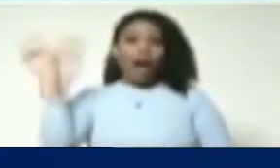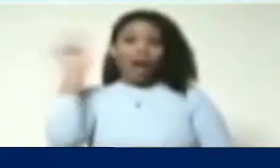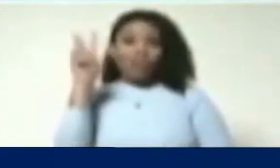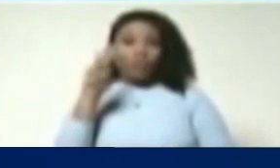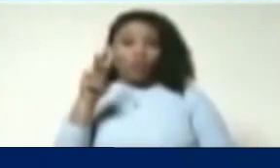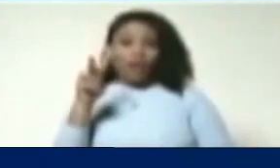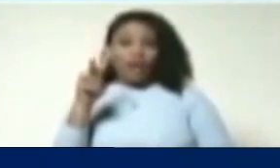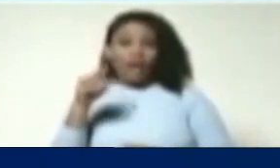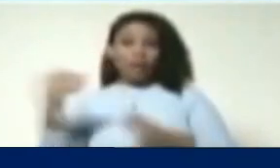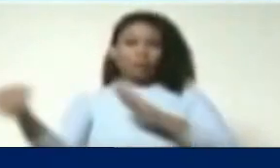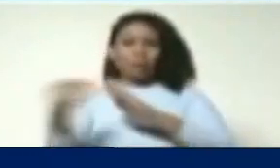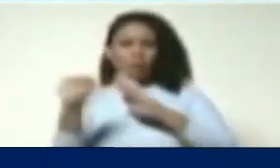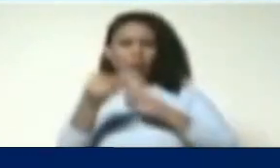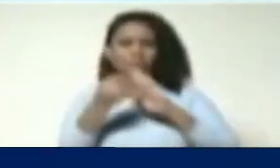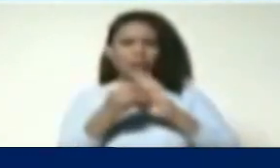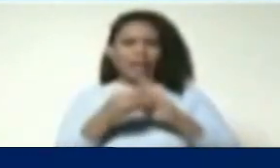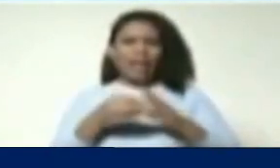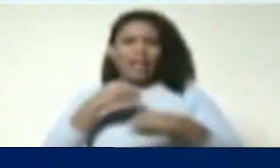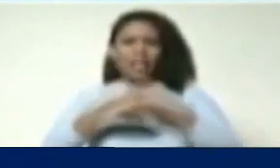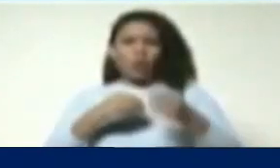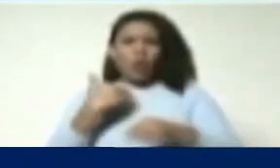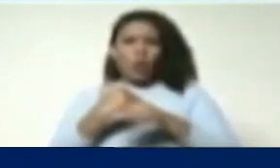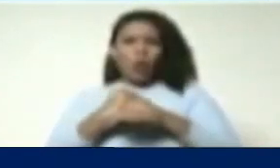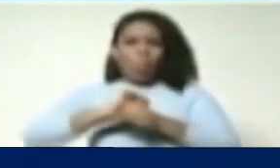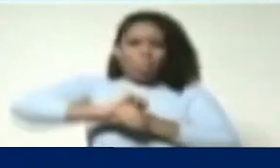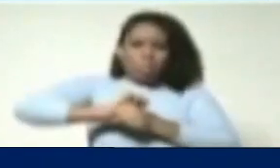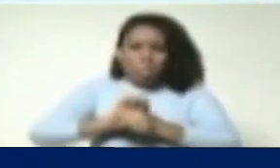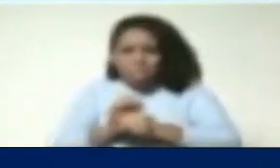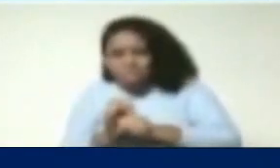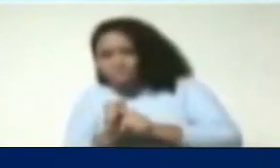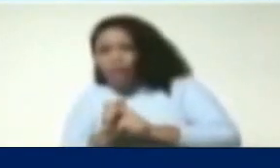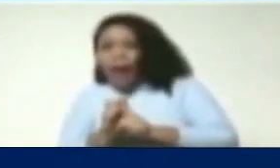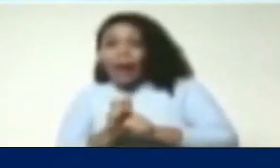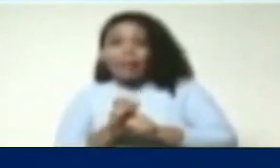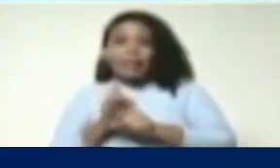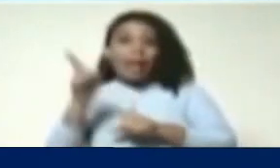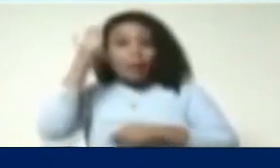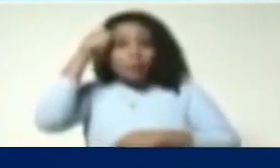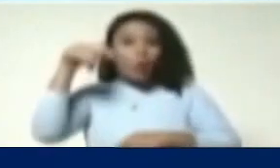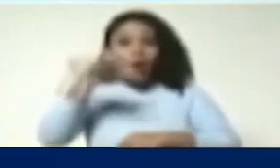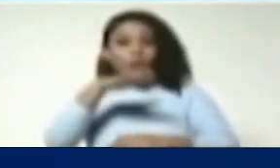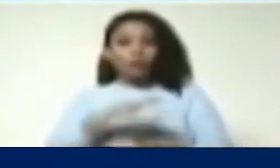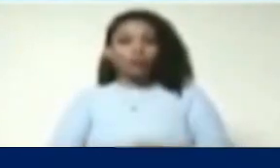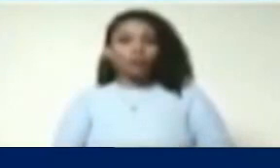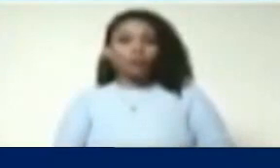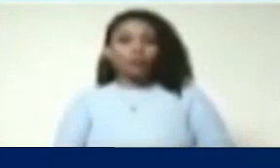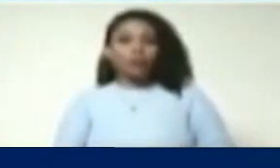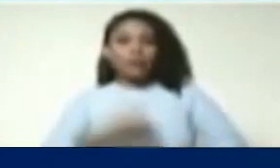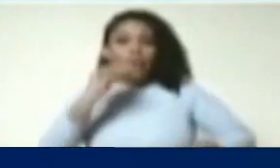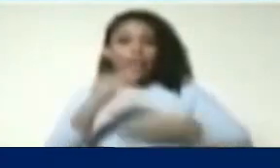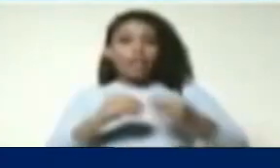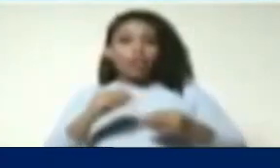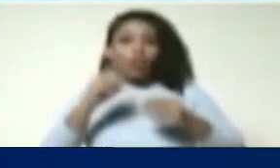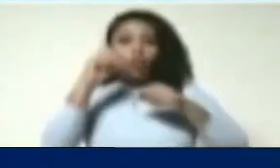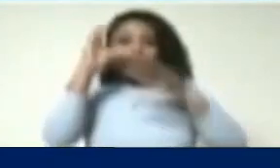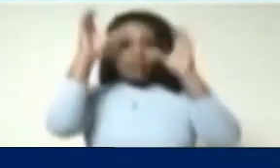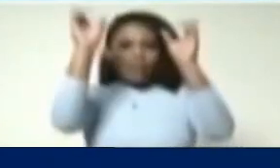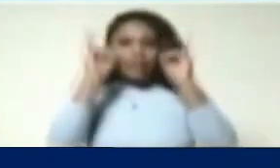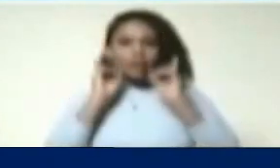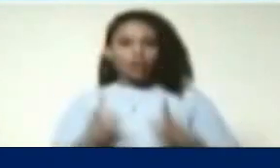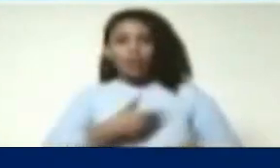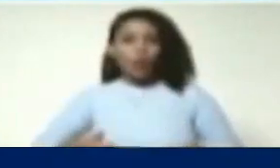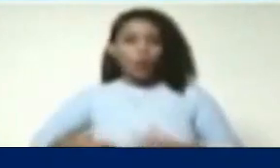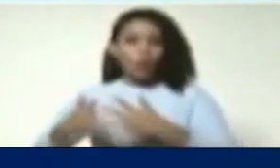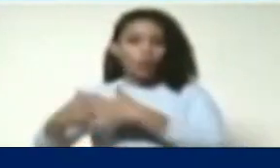y México a naciones como Venezuela, Cuba y Nicaragua, mientras crece la preocupación por el número de migrantes que llegan a la frontera